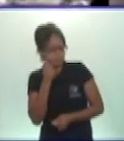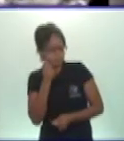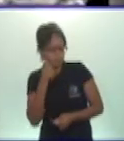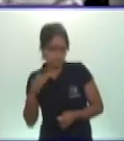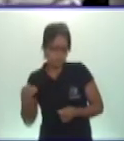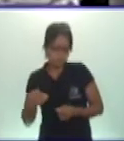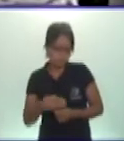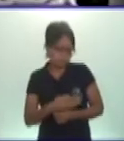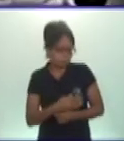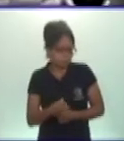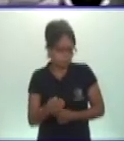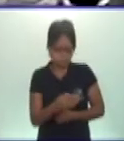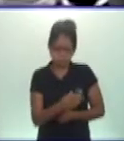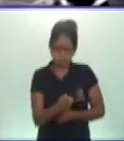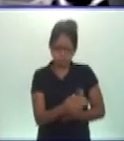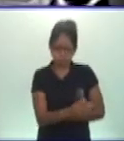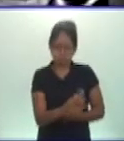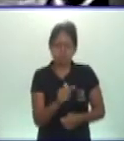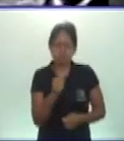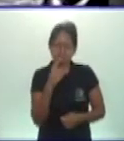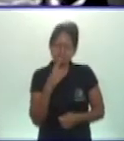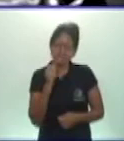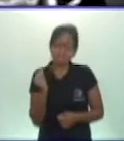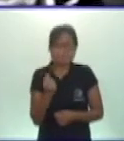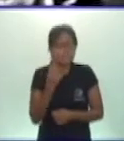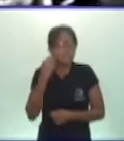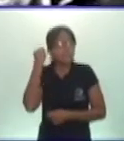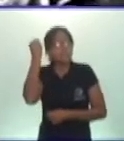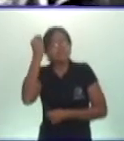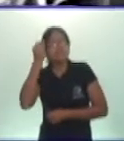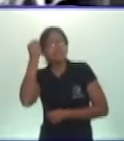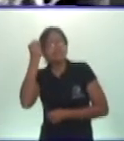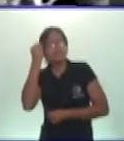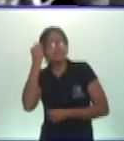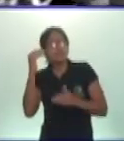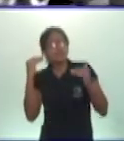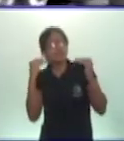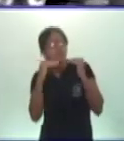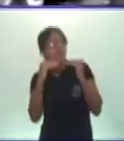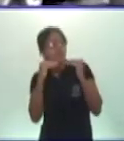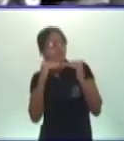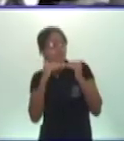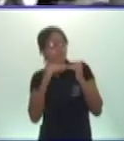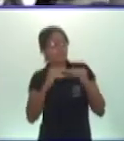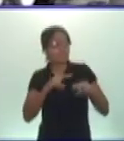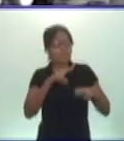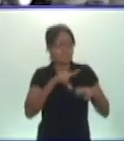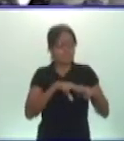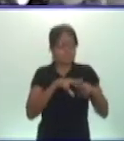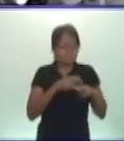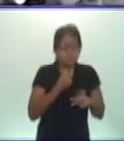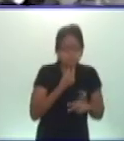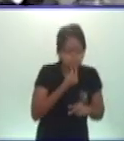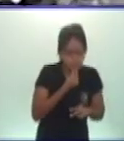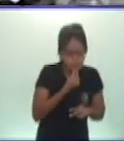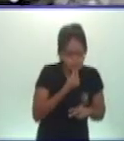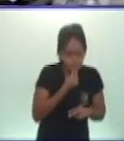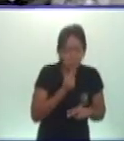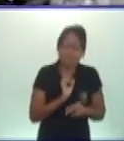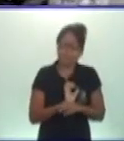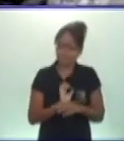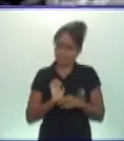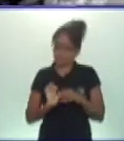un principio se pensó en hacer un puente entre La Habana Vieja y el este de la ciudad, opción que no fue viable ni económica